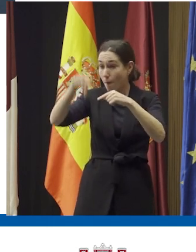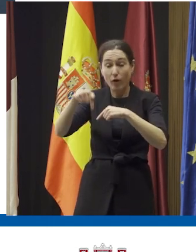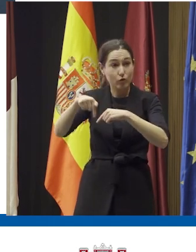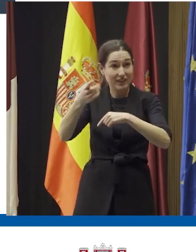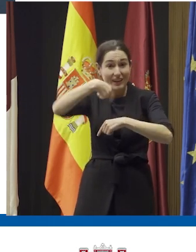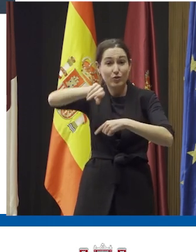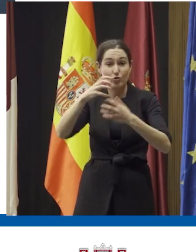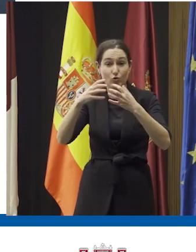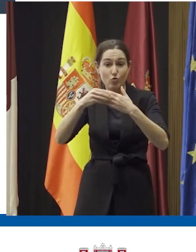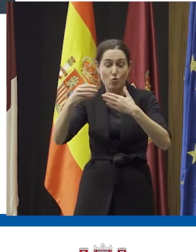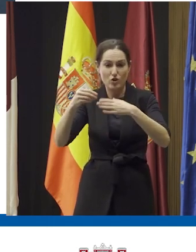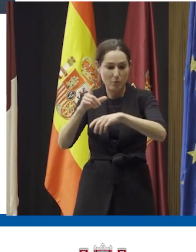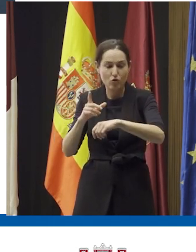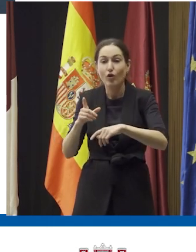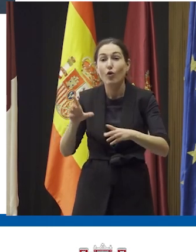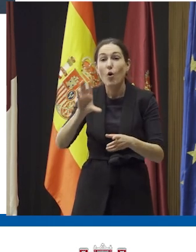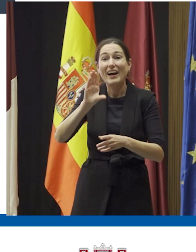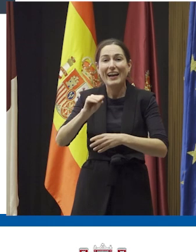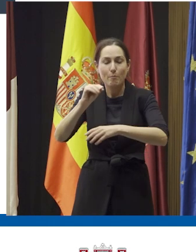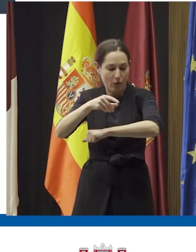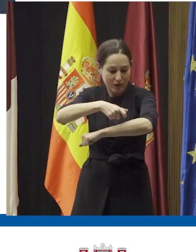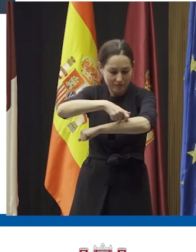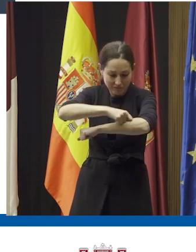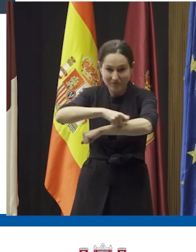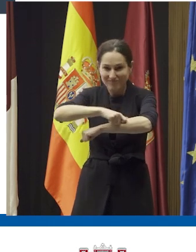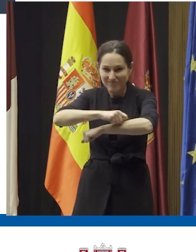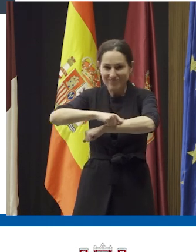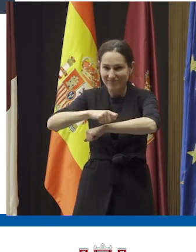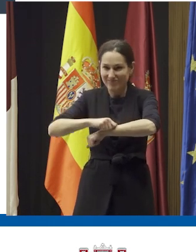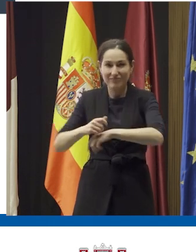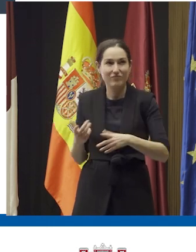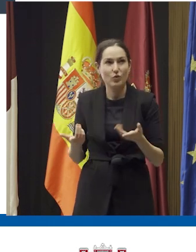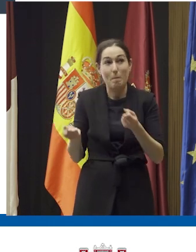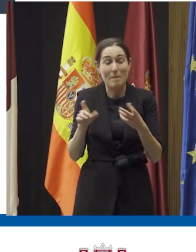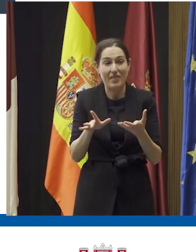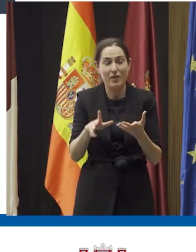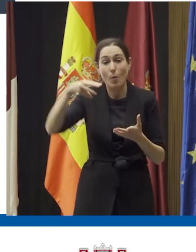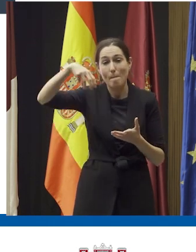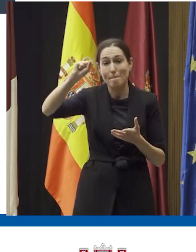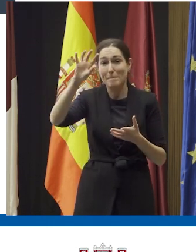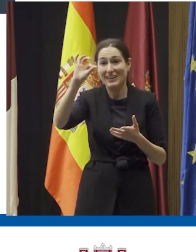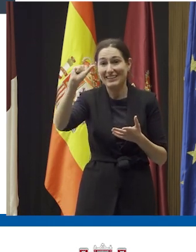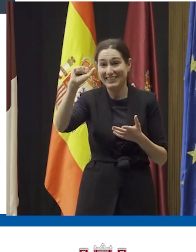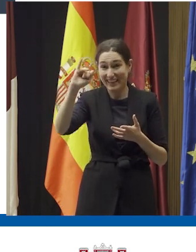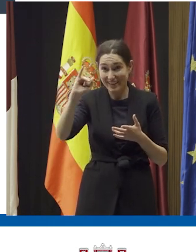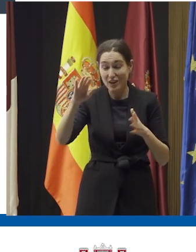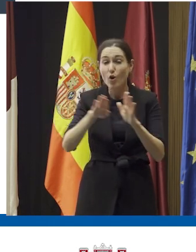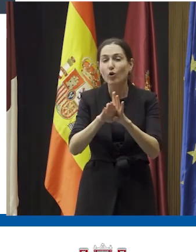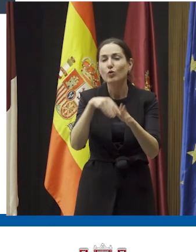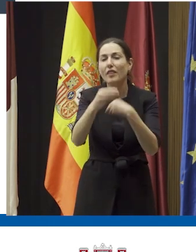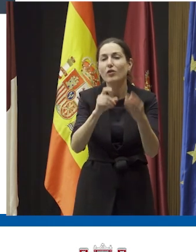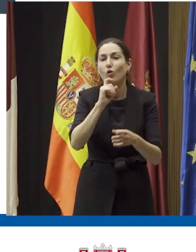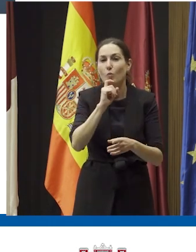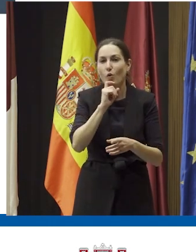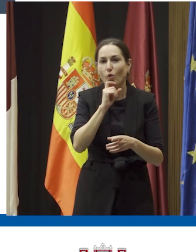en día. Es una máquina grapadora de las heridas quirúrgicas. Bueno, pues ya nuestros masái lo siguen haciendo en la